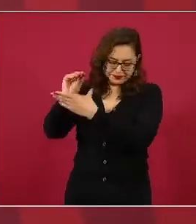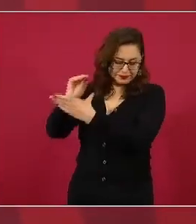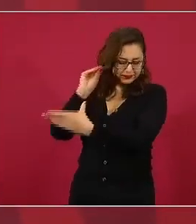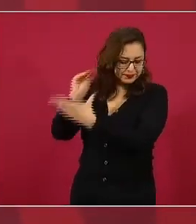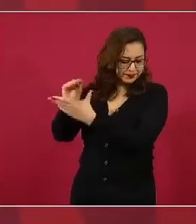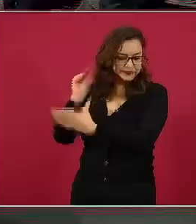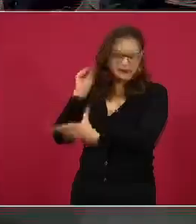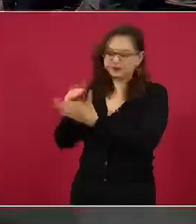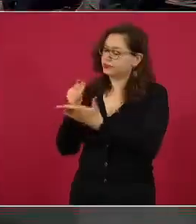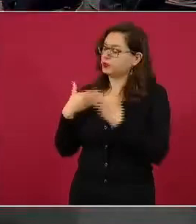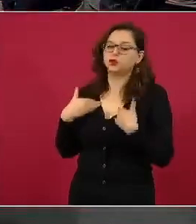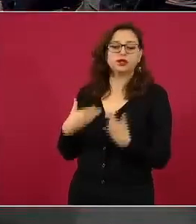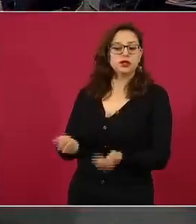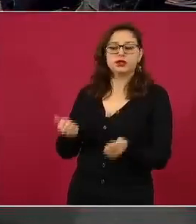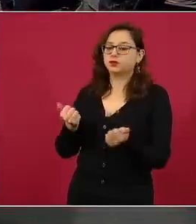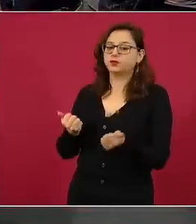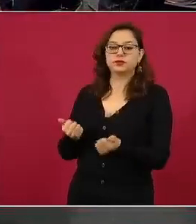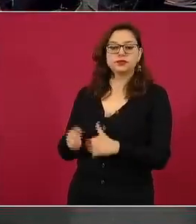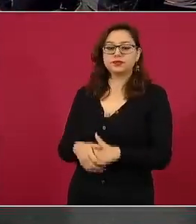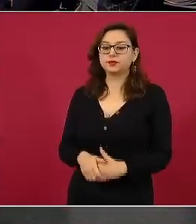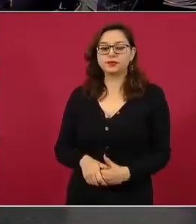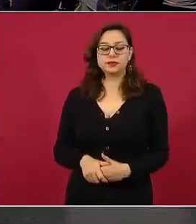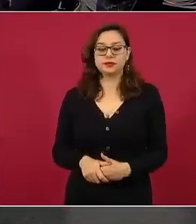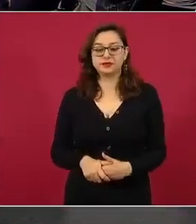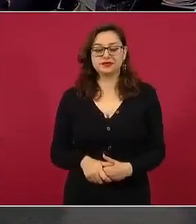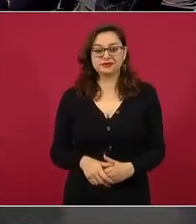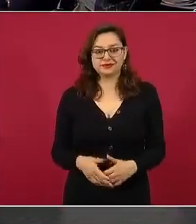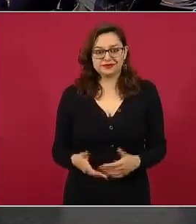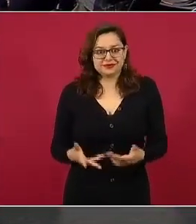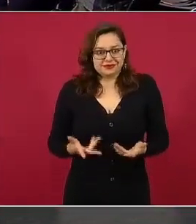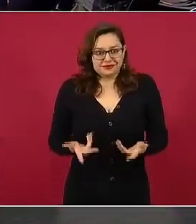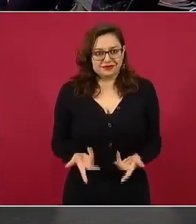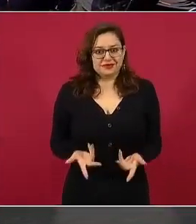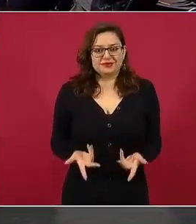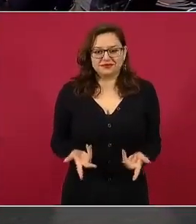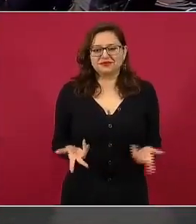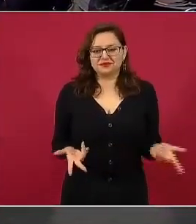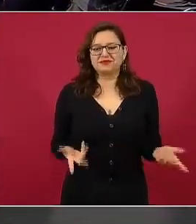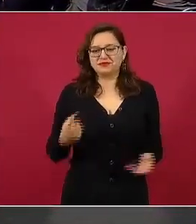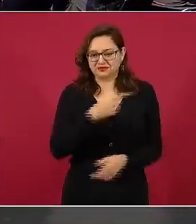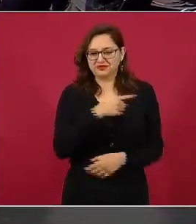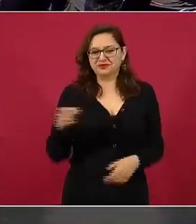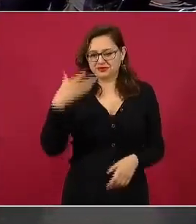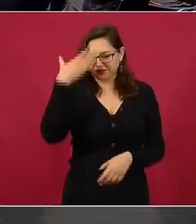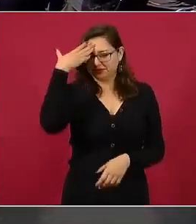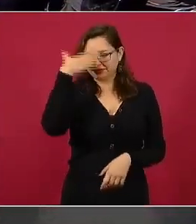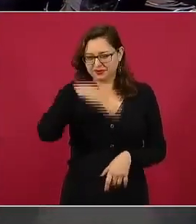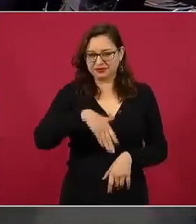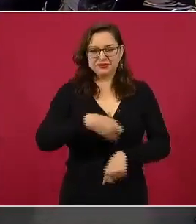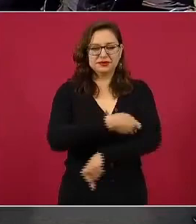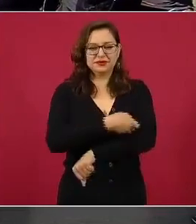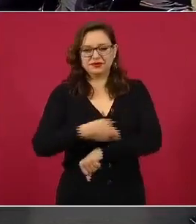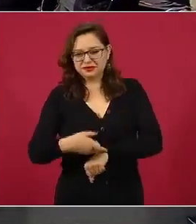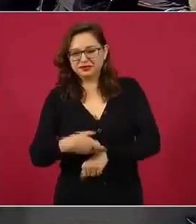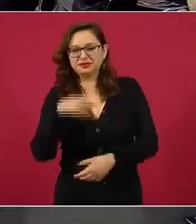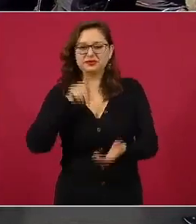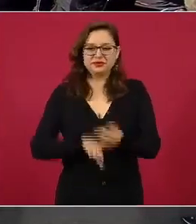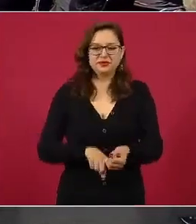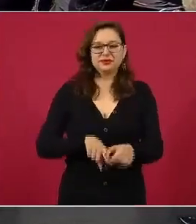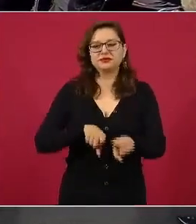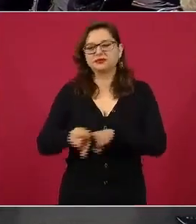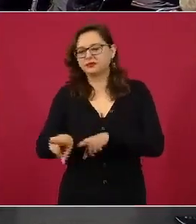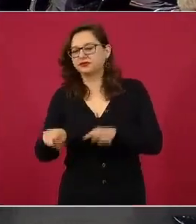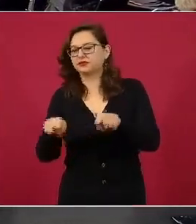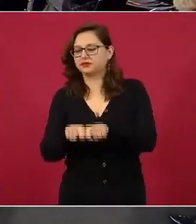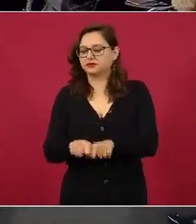en las familias, ¿no? Hay quienes tienen hermanos, tíos, papás,